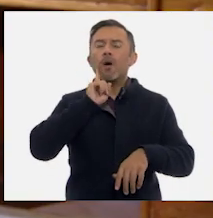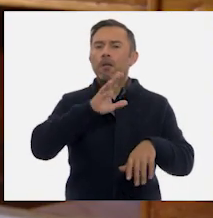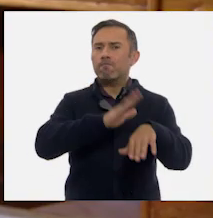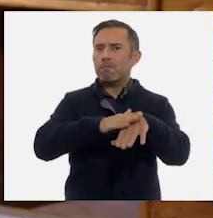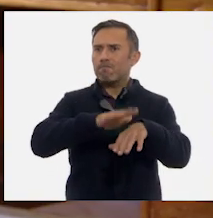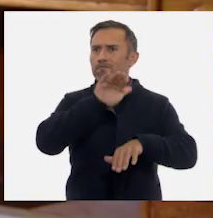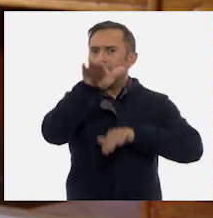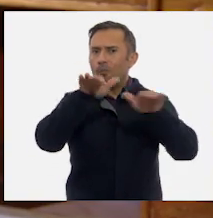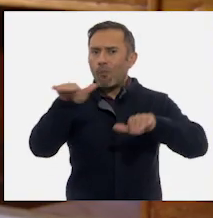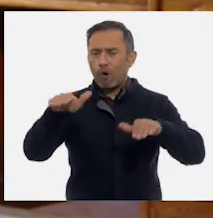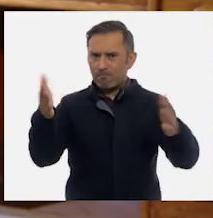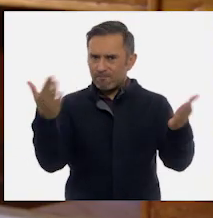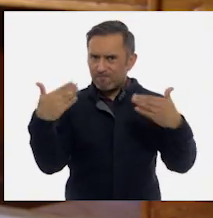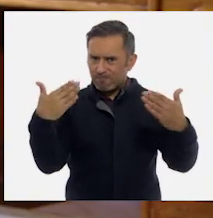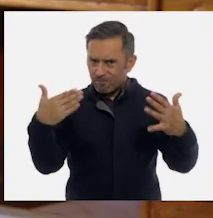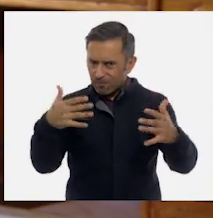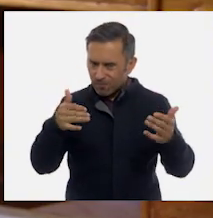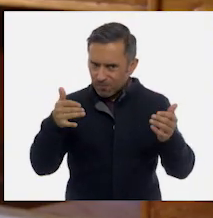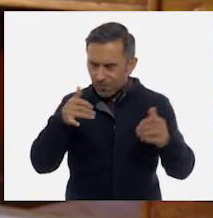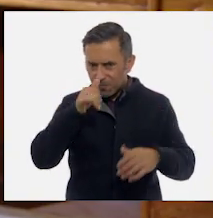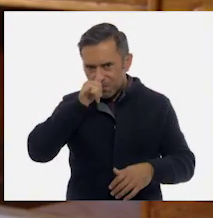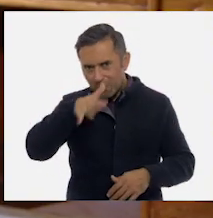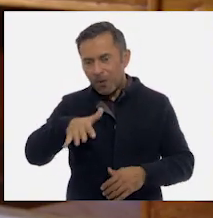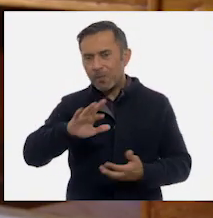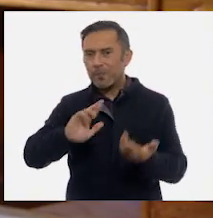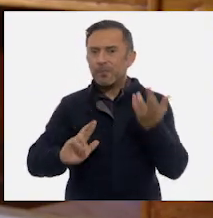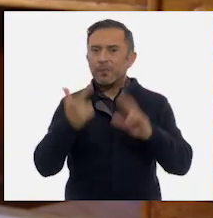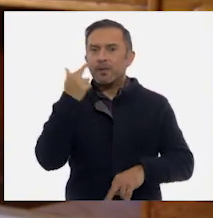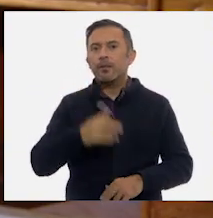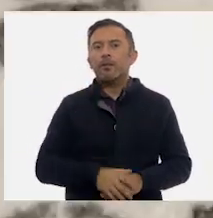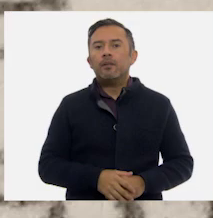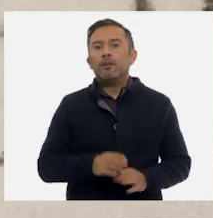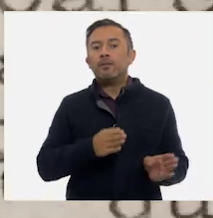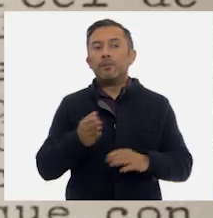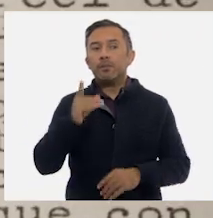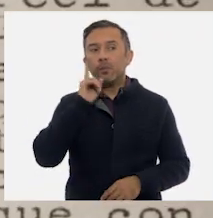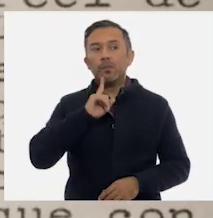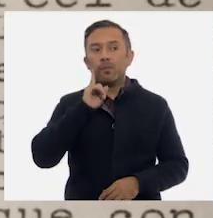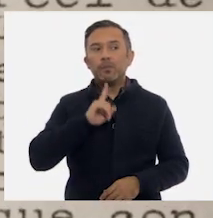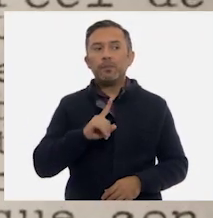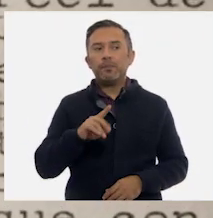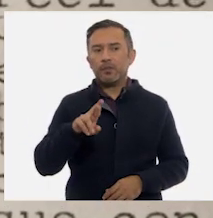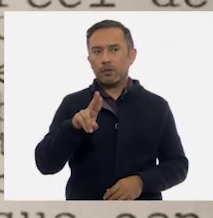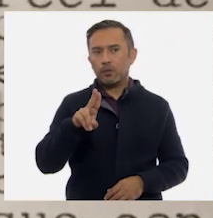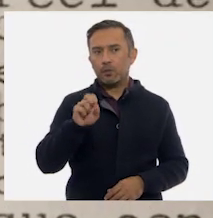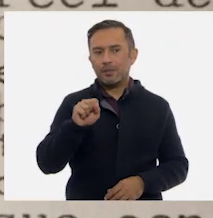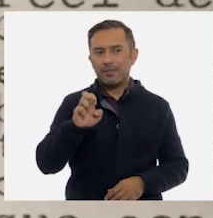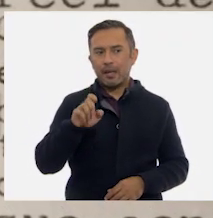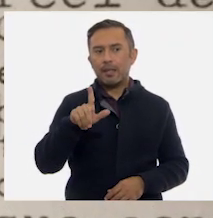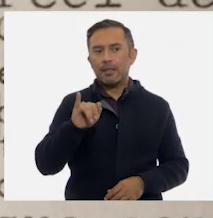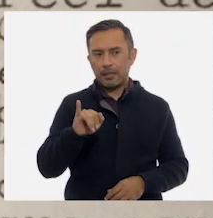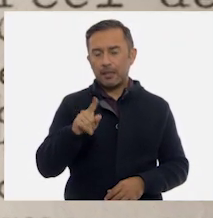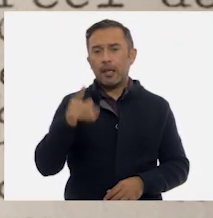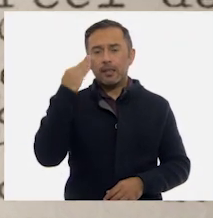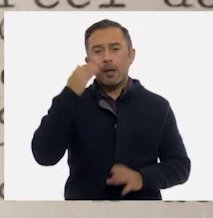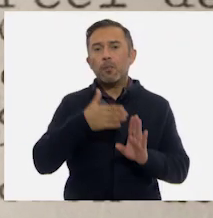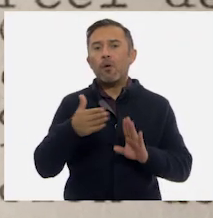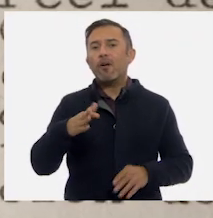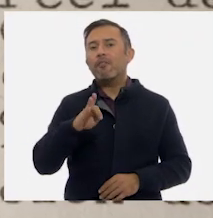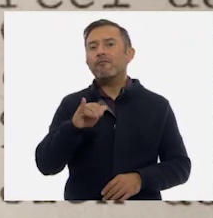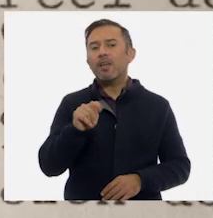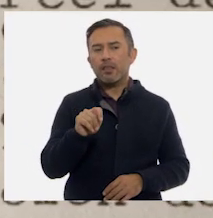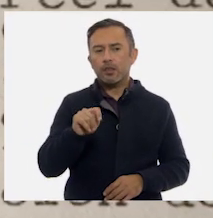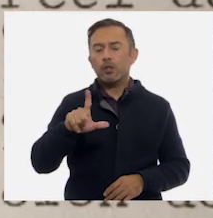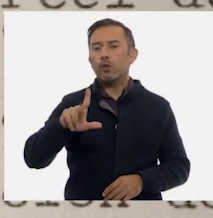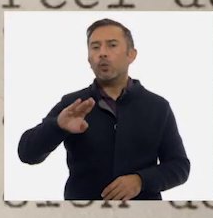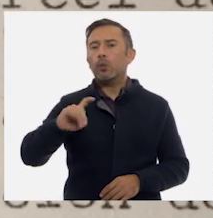podíamos citar a Elisa Acuña Rossetti. Elisa Acuña Rossetti funda un periódico que se llama Lux, ¿verdad? Fiat Lux